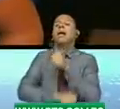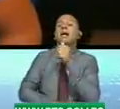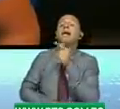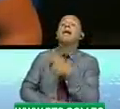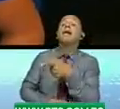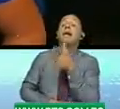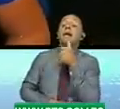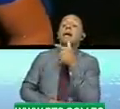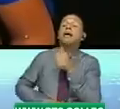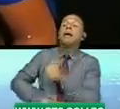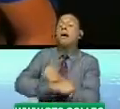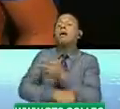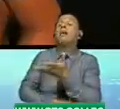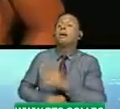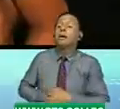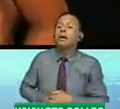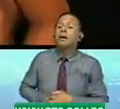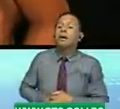quién? A ver.